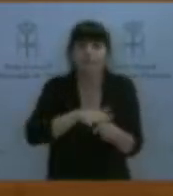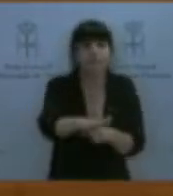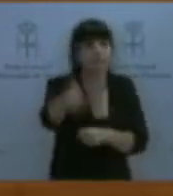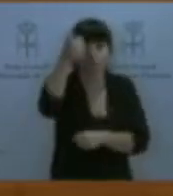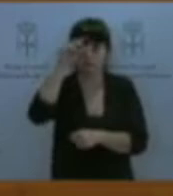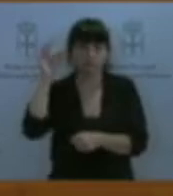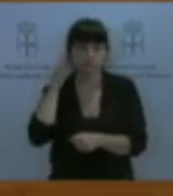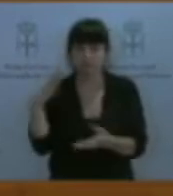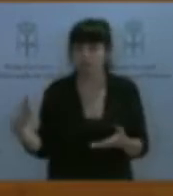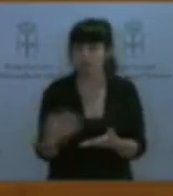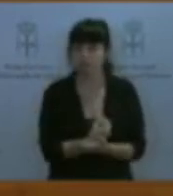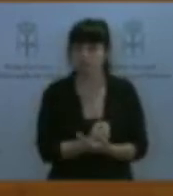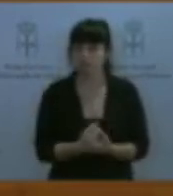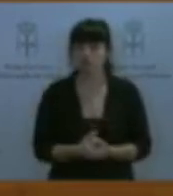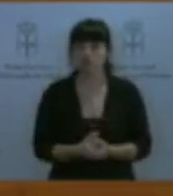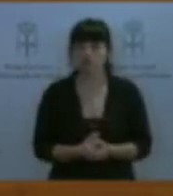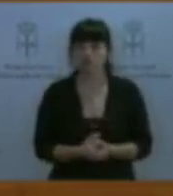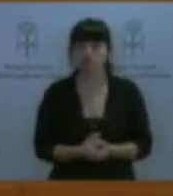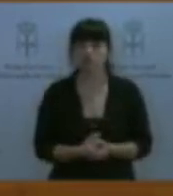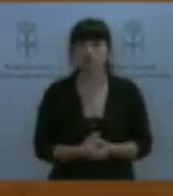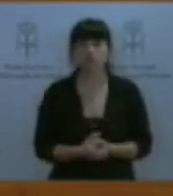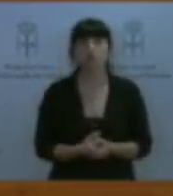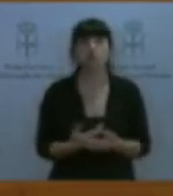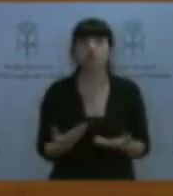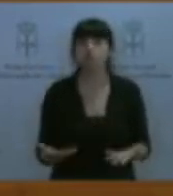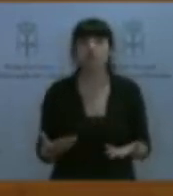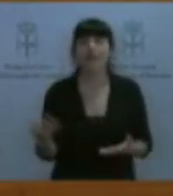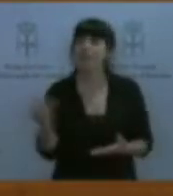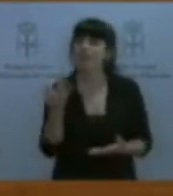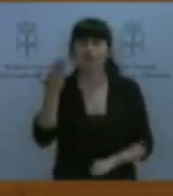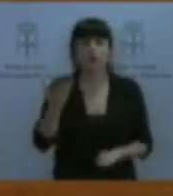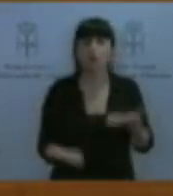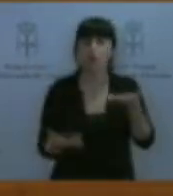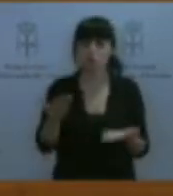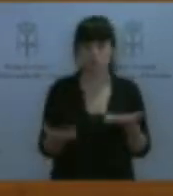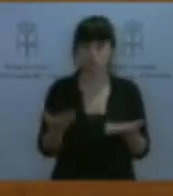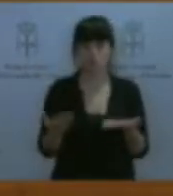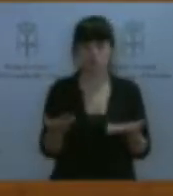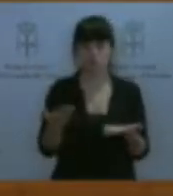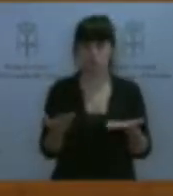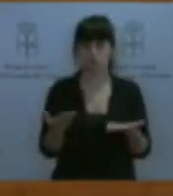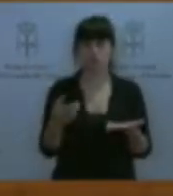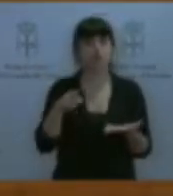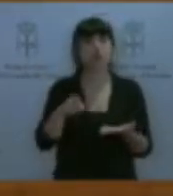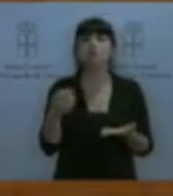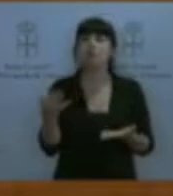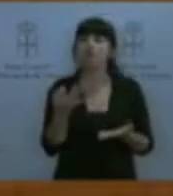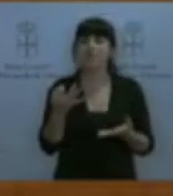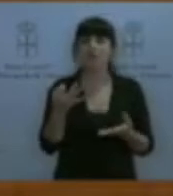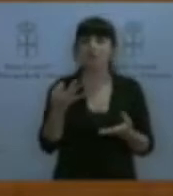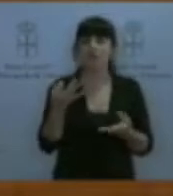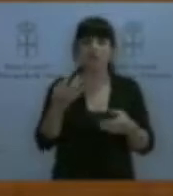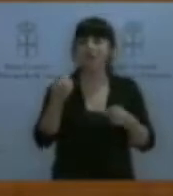Cualquier transición tiene que ser justa y eso pasa por garantizar la creación y el mantenimiento del empleo en las zonas afectadas.